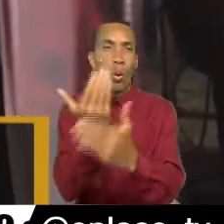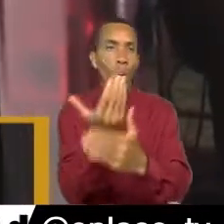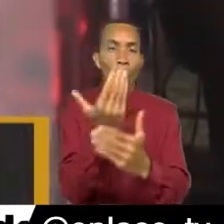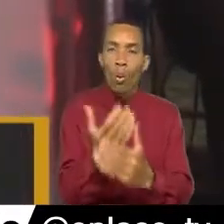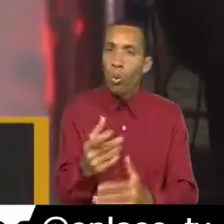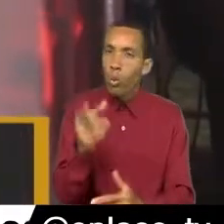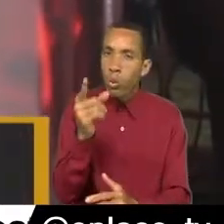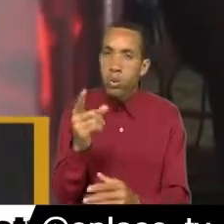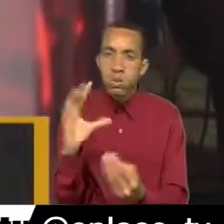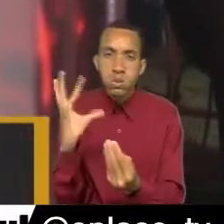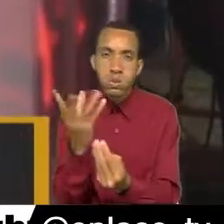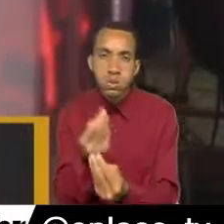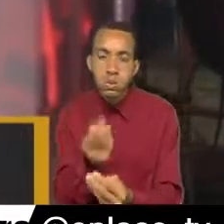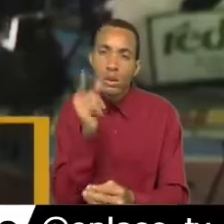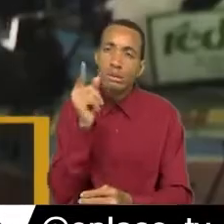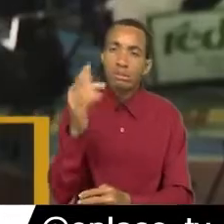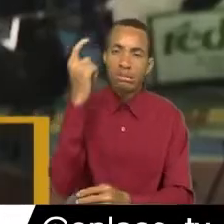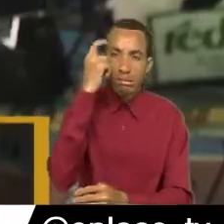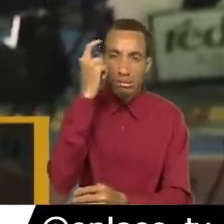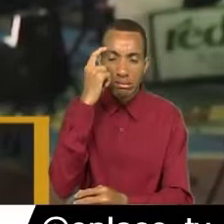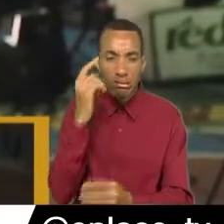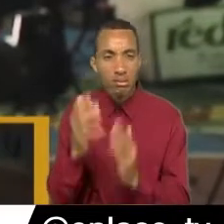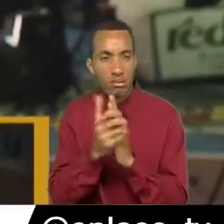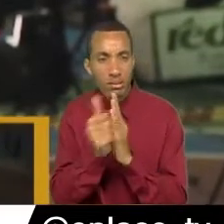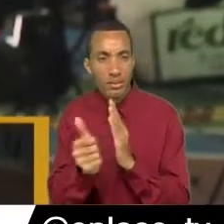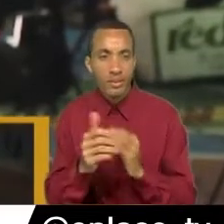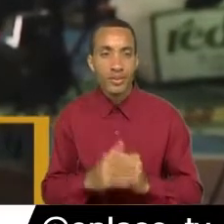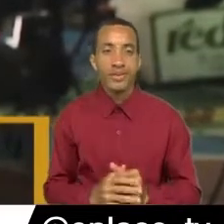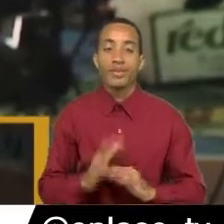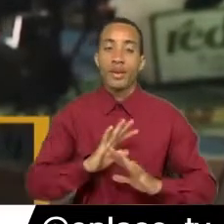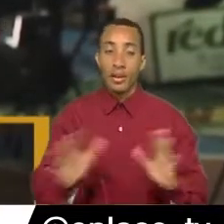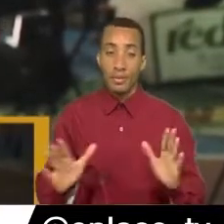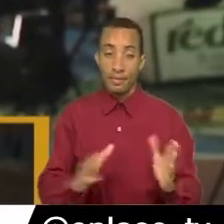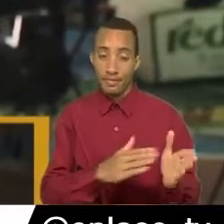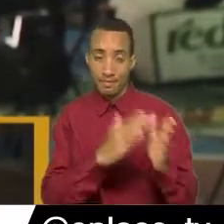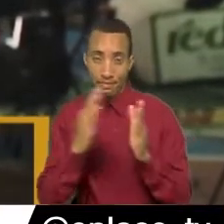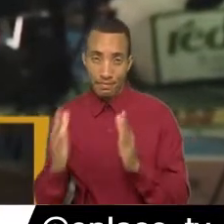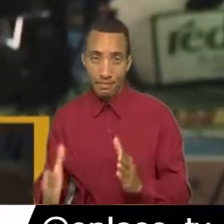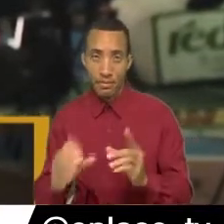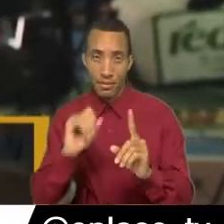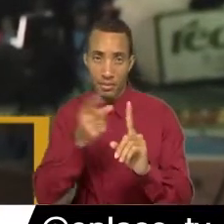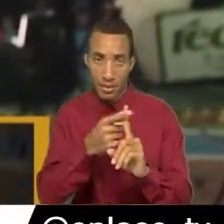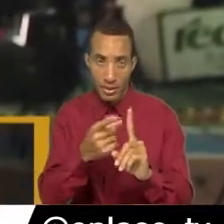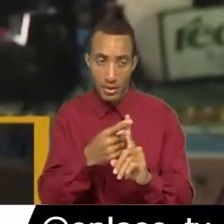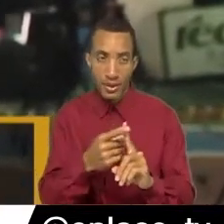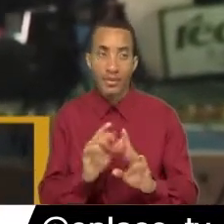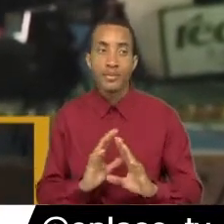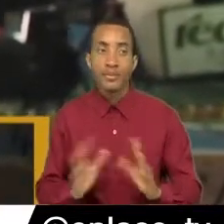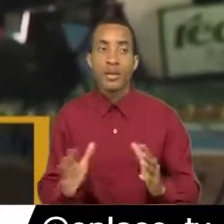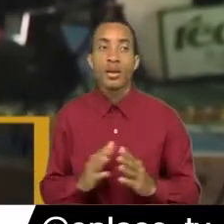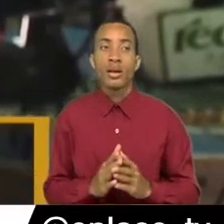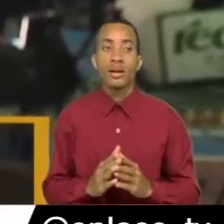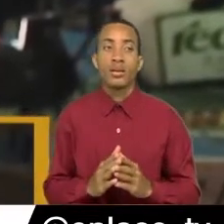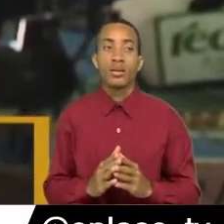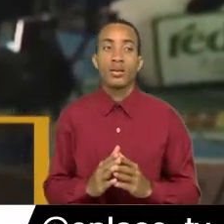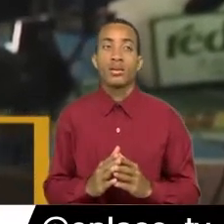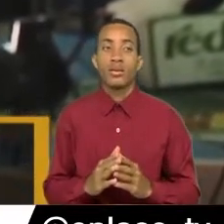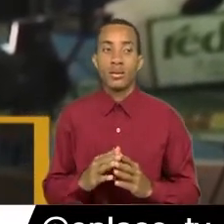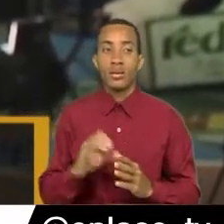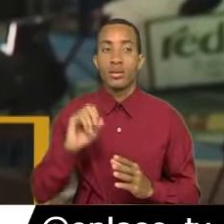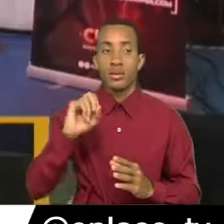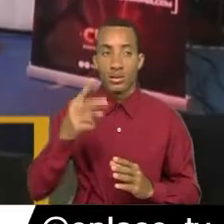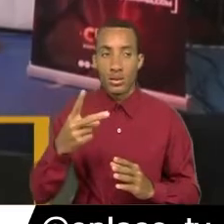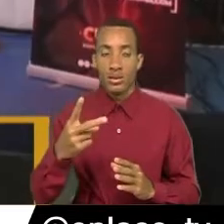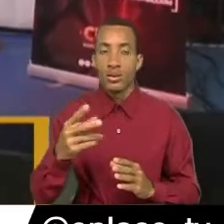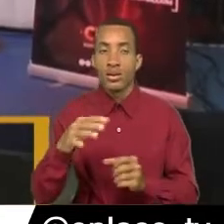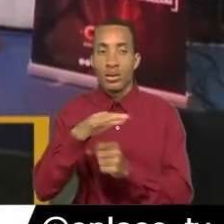bueno, terminamos la primera etapa, como la segunda preaudición, primera preaudición y segunda preaudición de